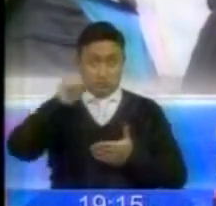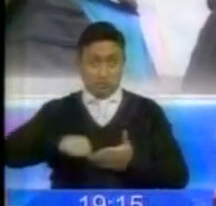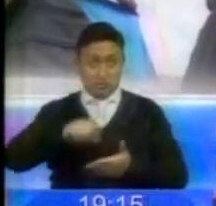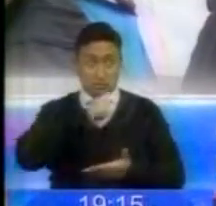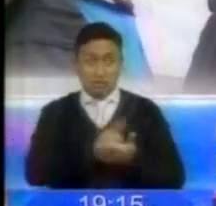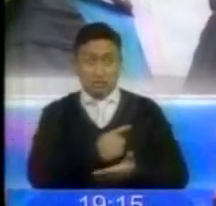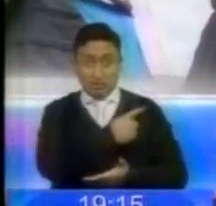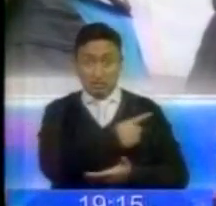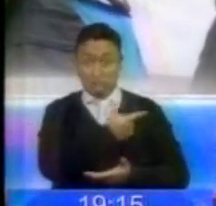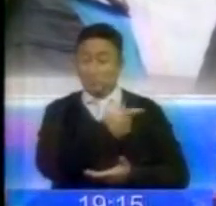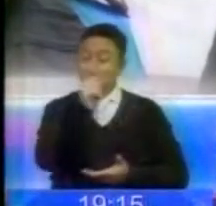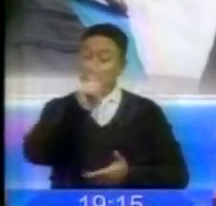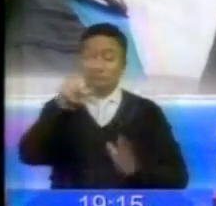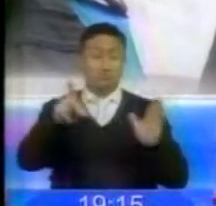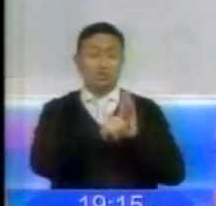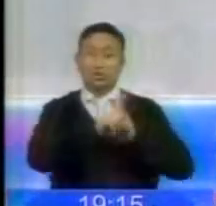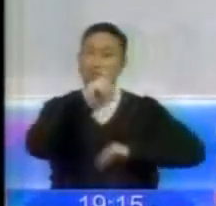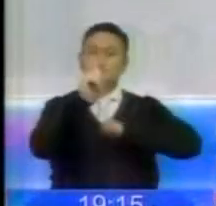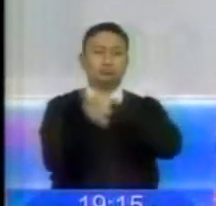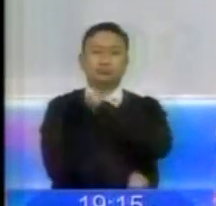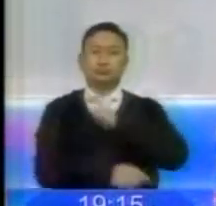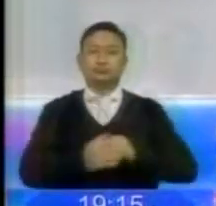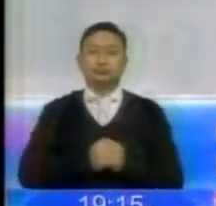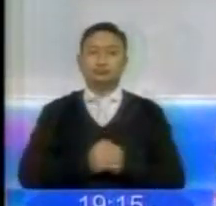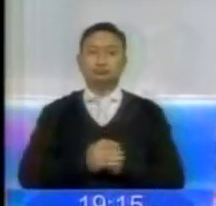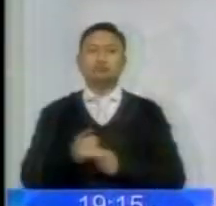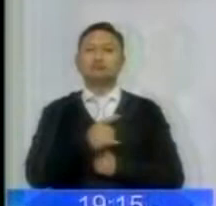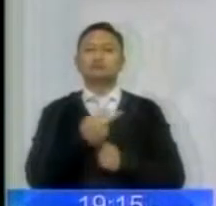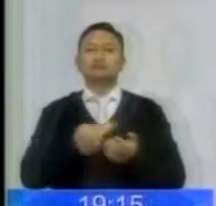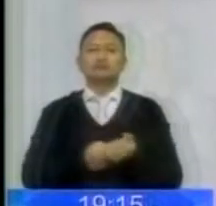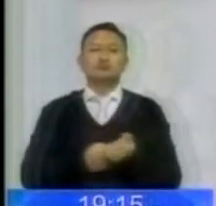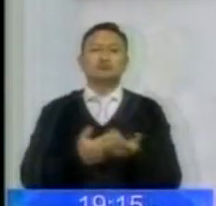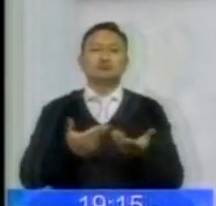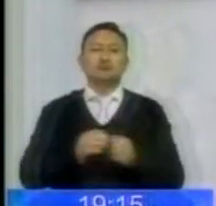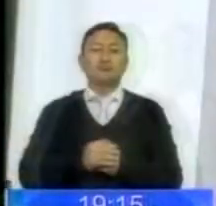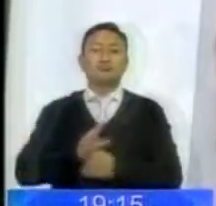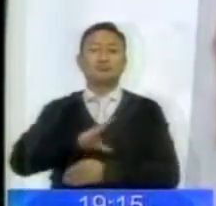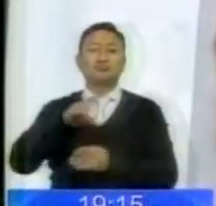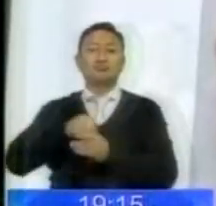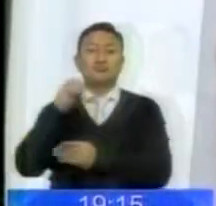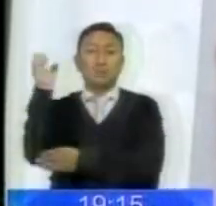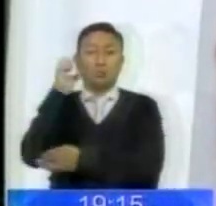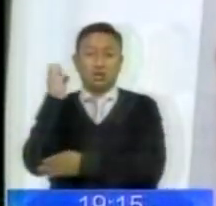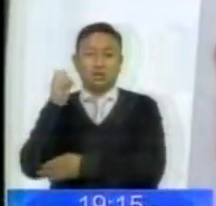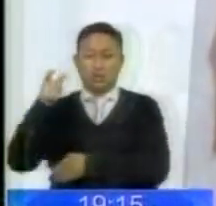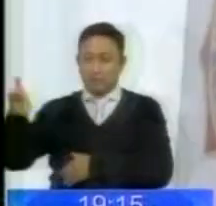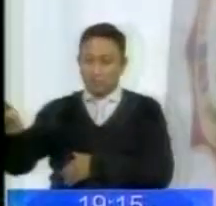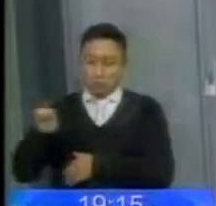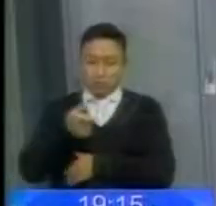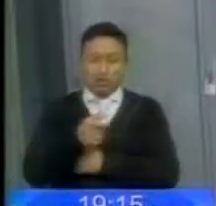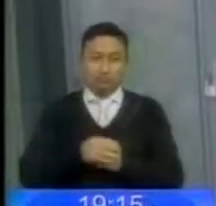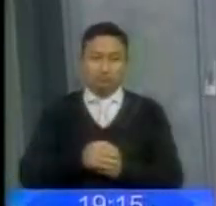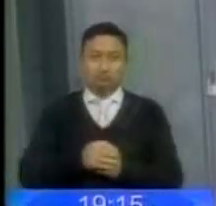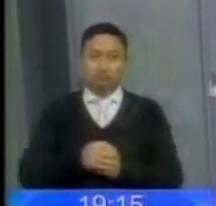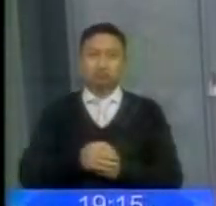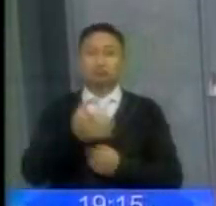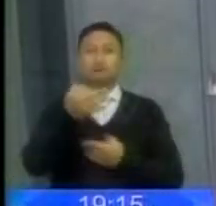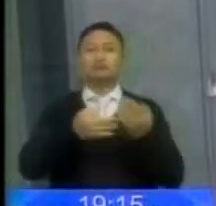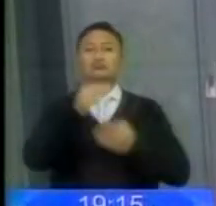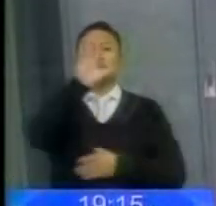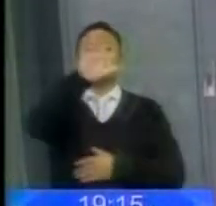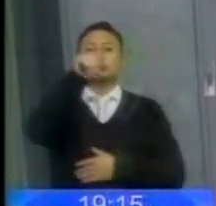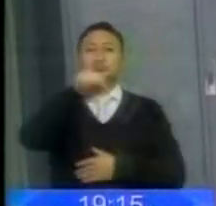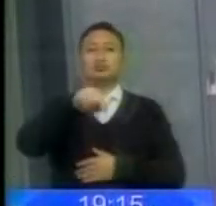ocurrido pues tiene que aplicarse la ley ecuatoriana los recursos fueron utilizados del fondo de emergencia de la urbe se contabilizó un total de 5